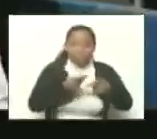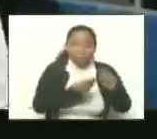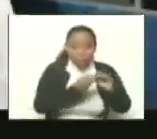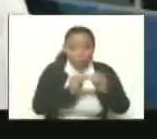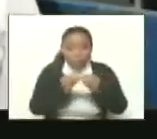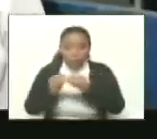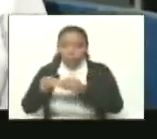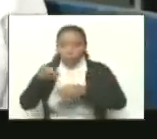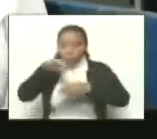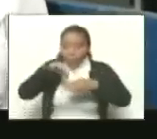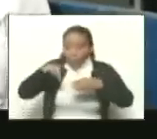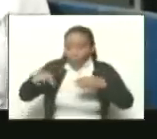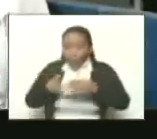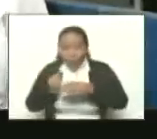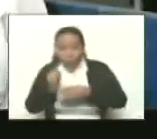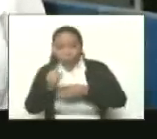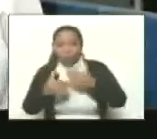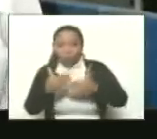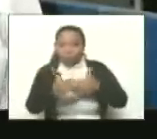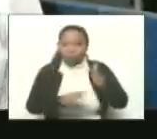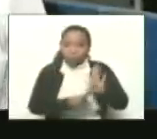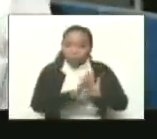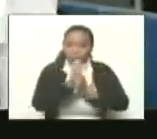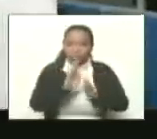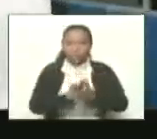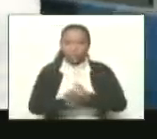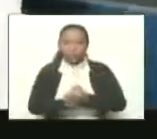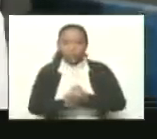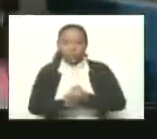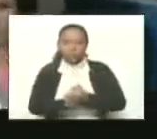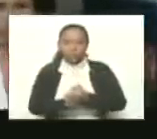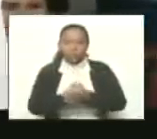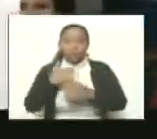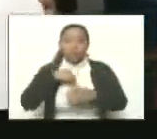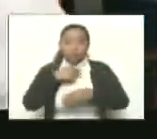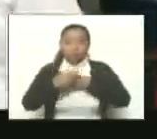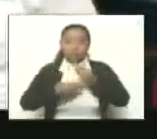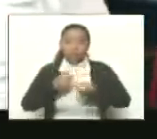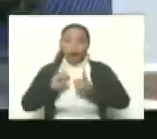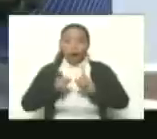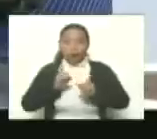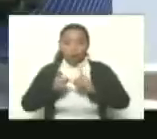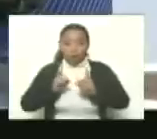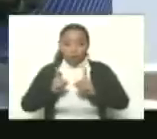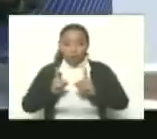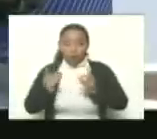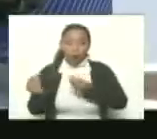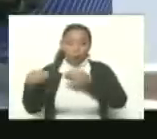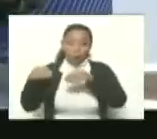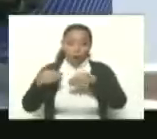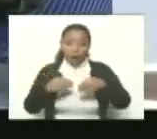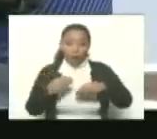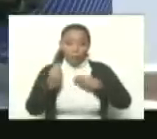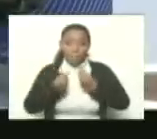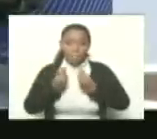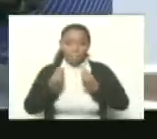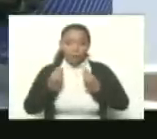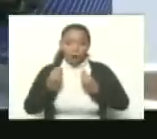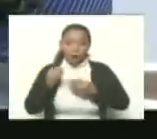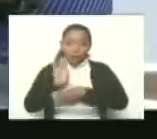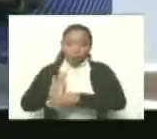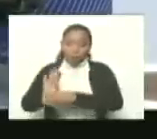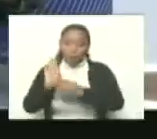gobernador... Yo se lo planteo, presidente. Hemos hecho algunos decretos para la protección de la producción local.